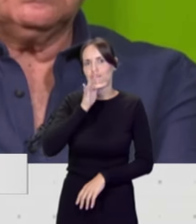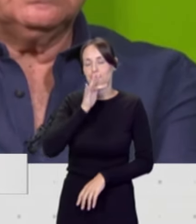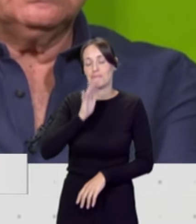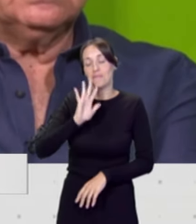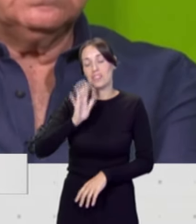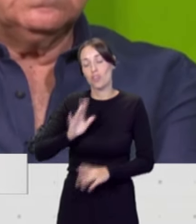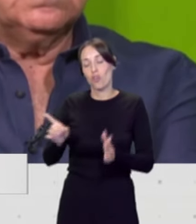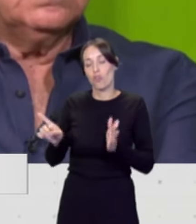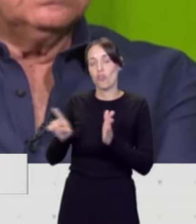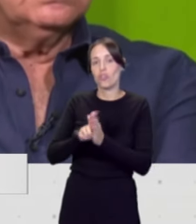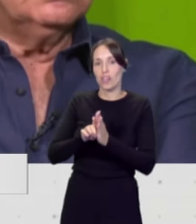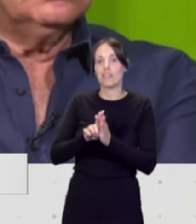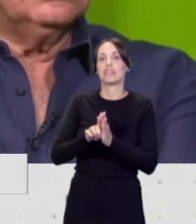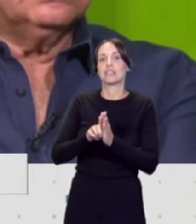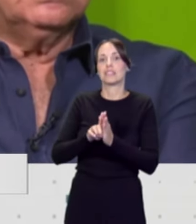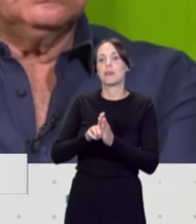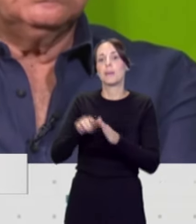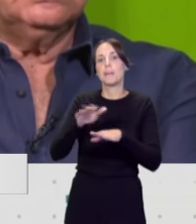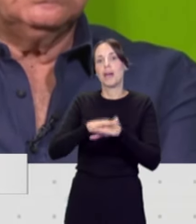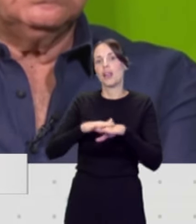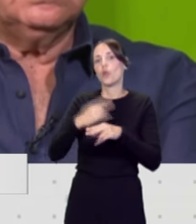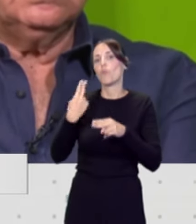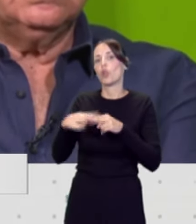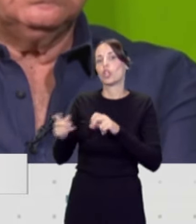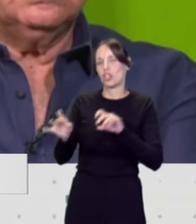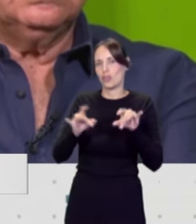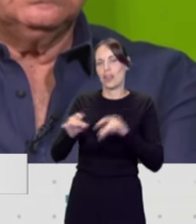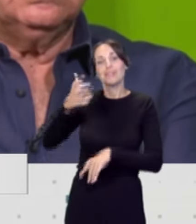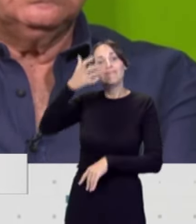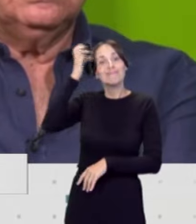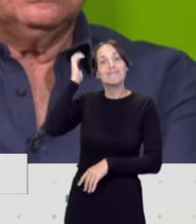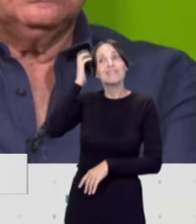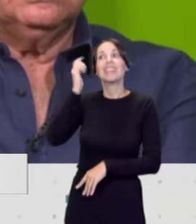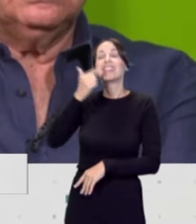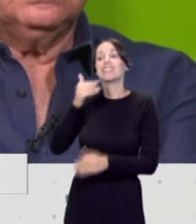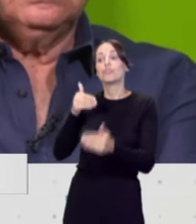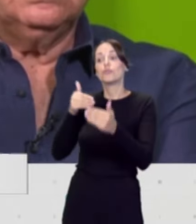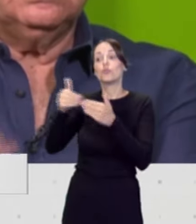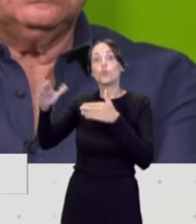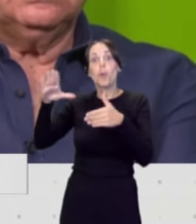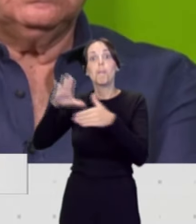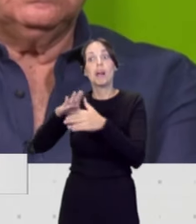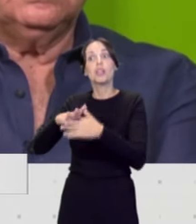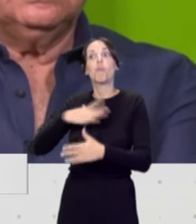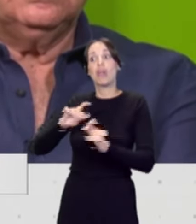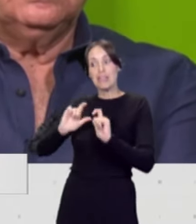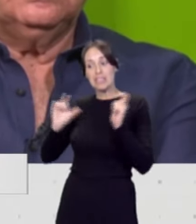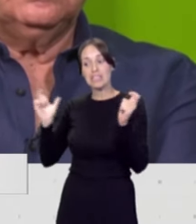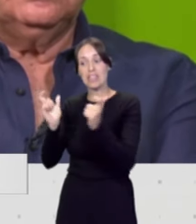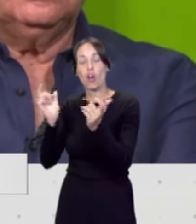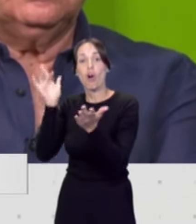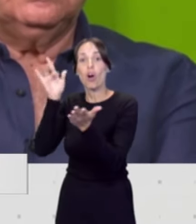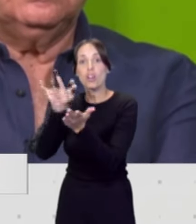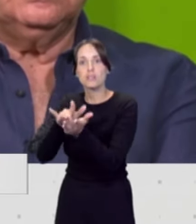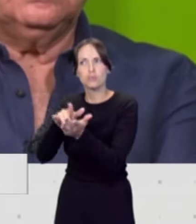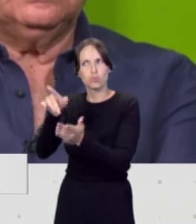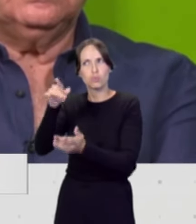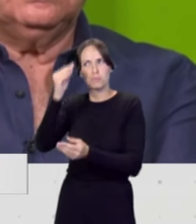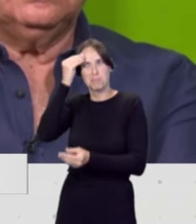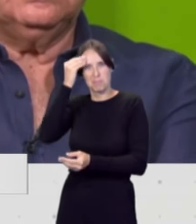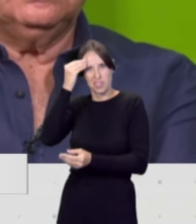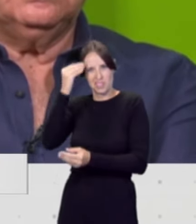por parte de Ángel Víctor Torres, ministro de Política Territorial, una fecha el próximo martes. ¿Espera que por fin se llegue a un acuerdo y se produzca esa acogida